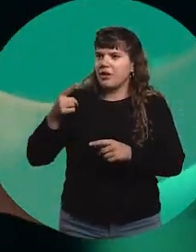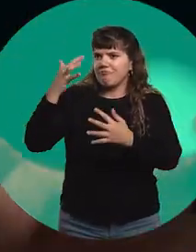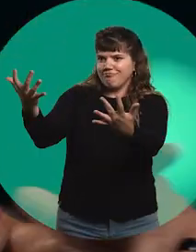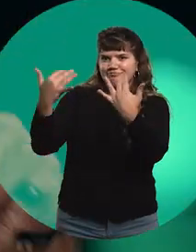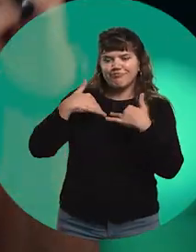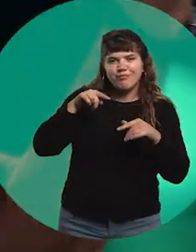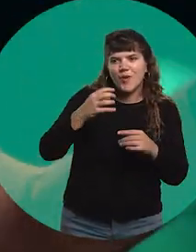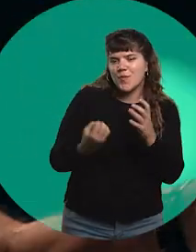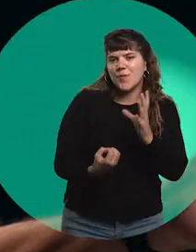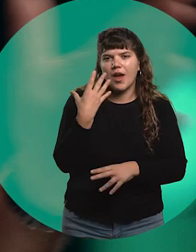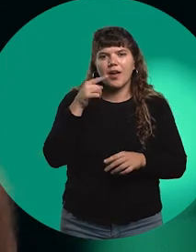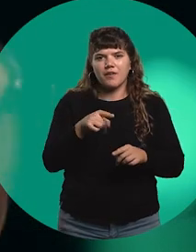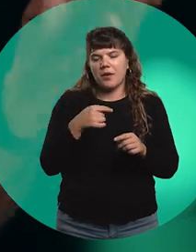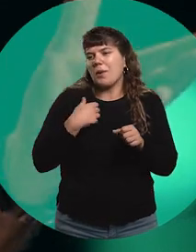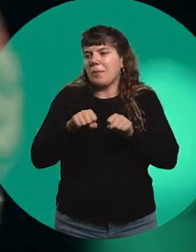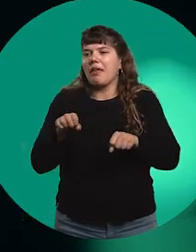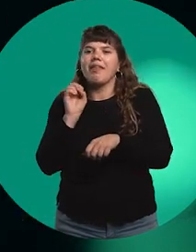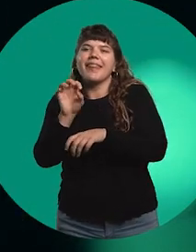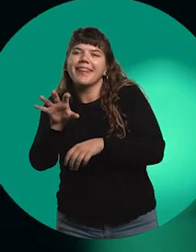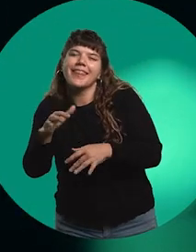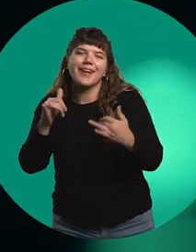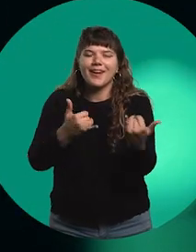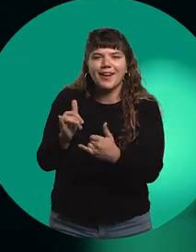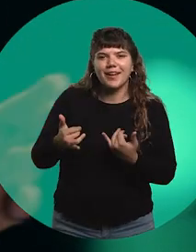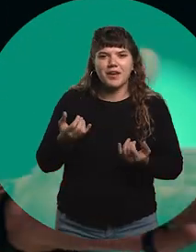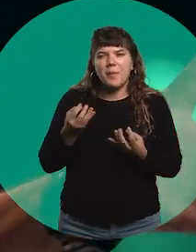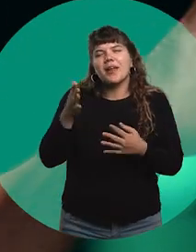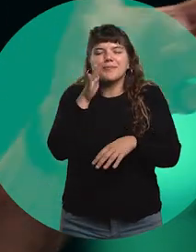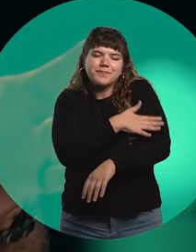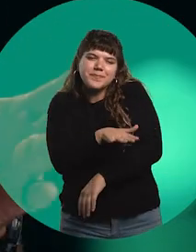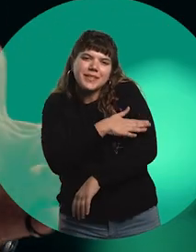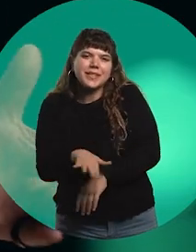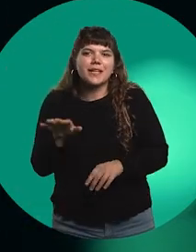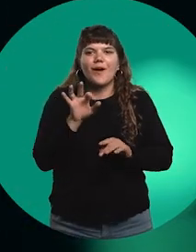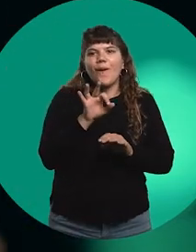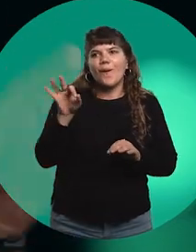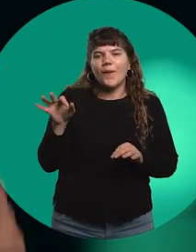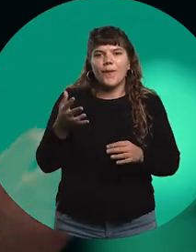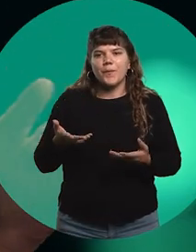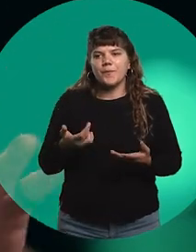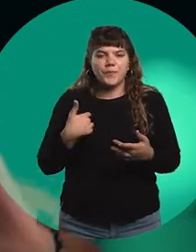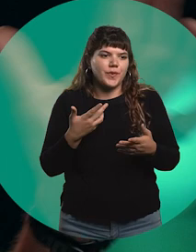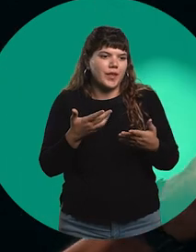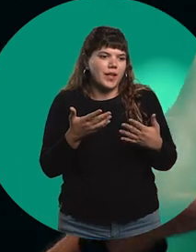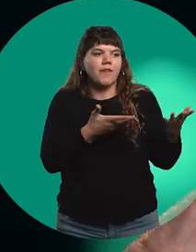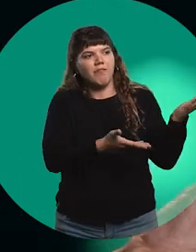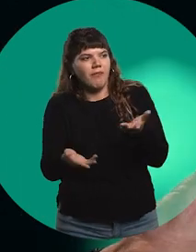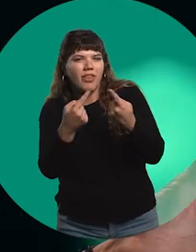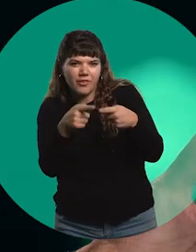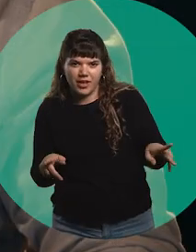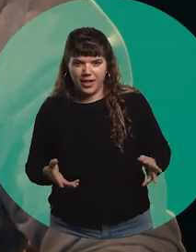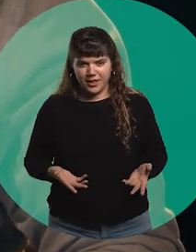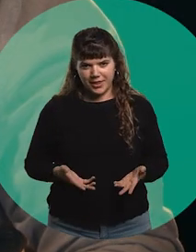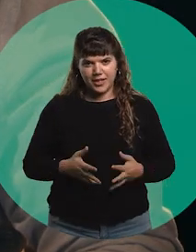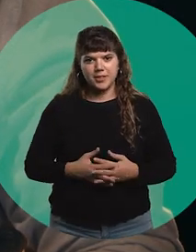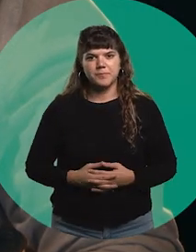nuevos y había que agarrar para la broma, y por qué no darles una caricia o un similante juego u otro tipo de bienvenida.